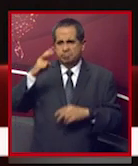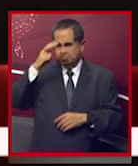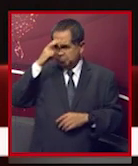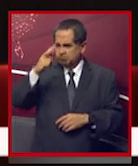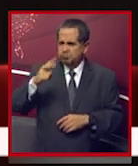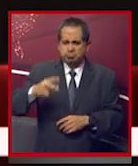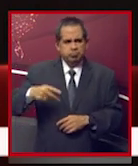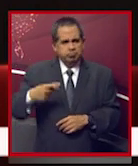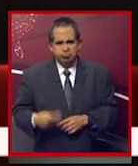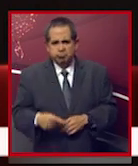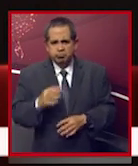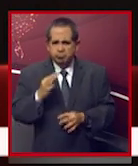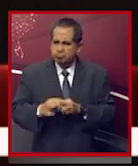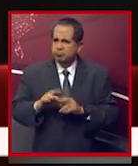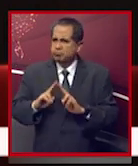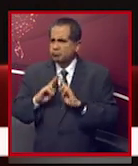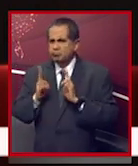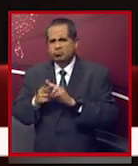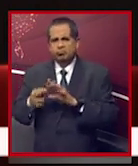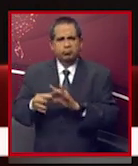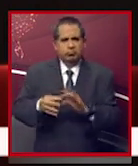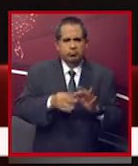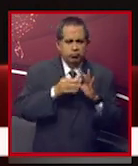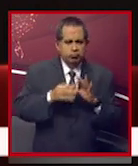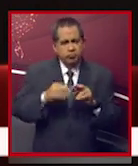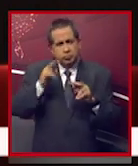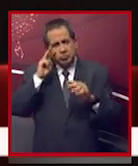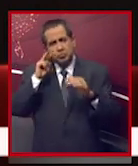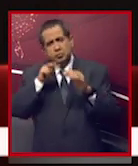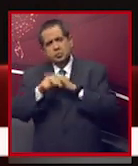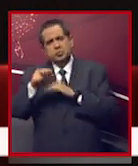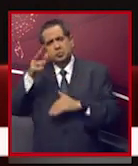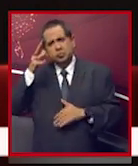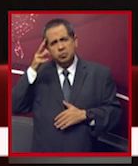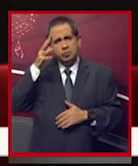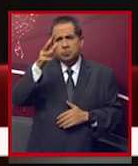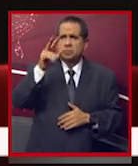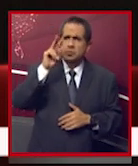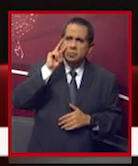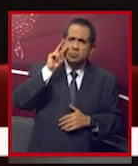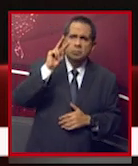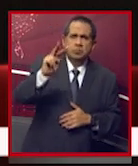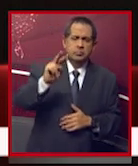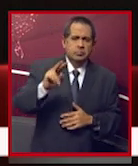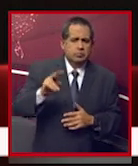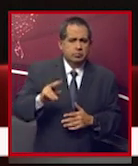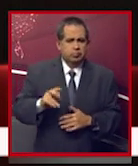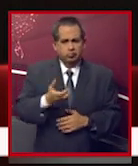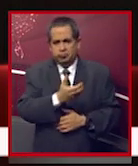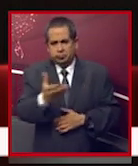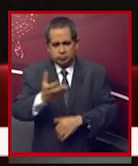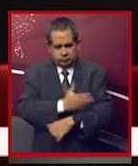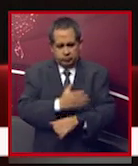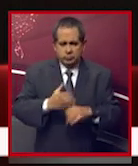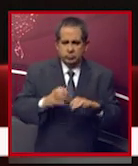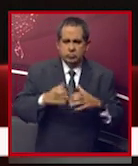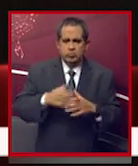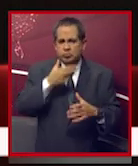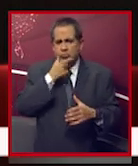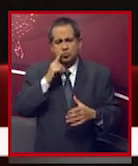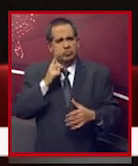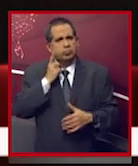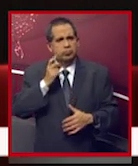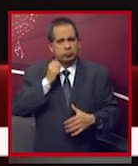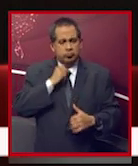el tiempo de la unidad, de mirar hacia el futuro, compañeras y compañeros legisladores.